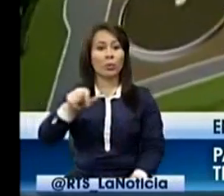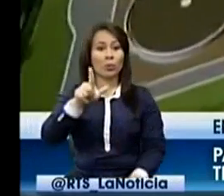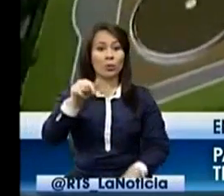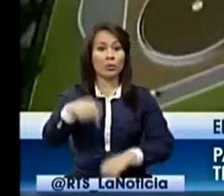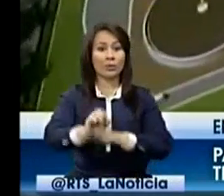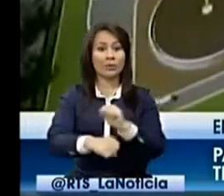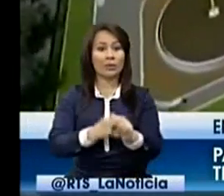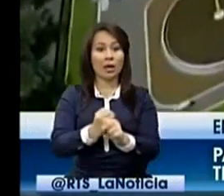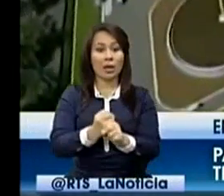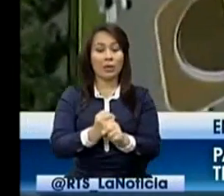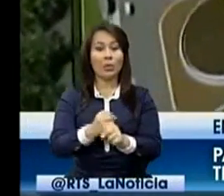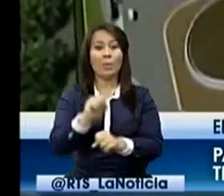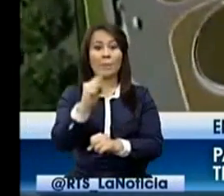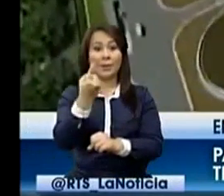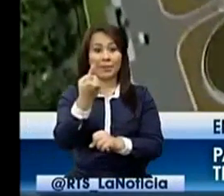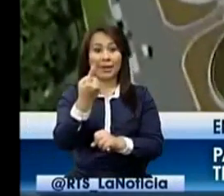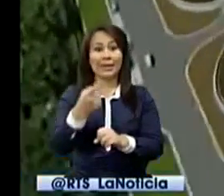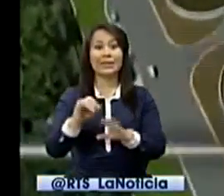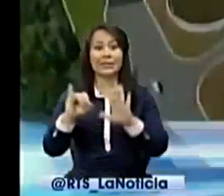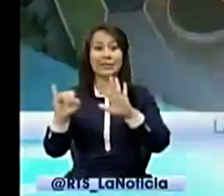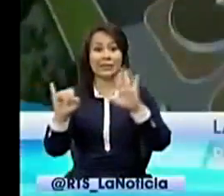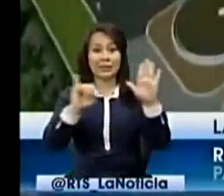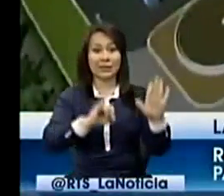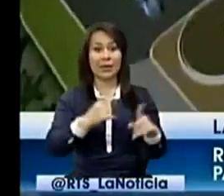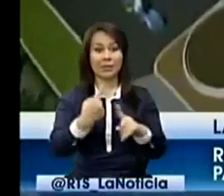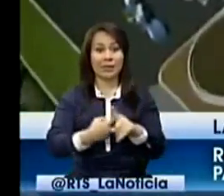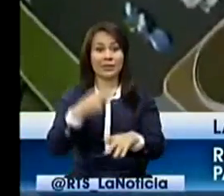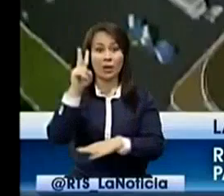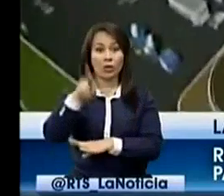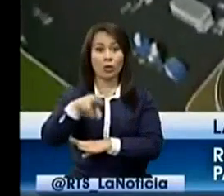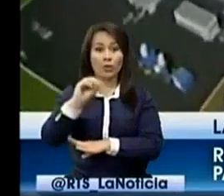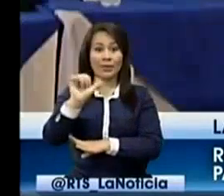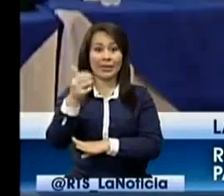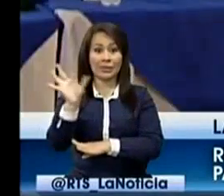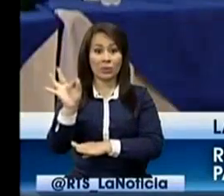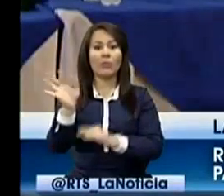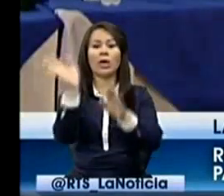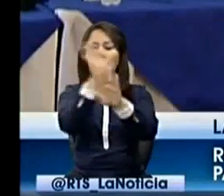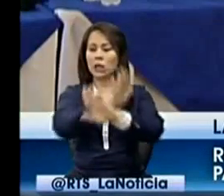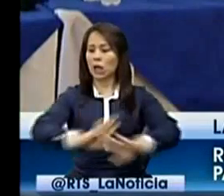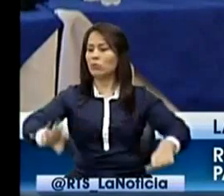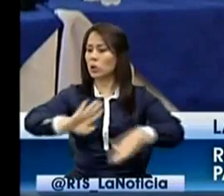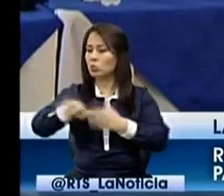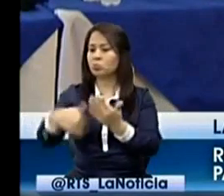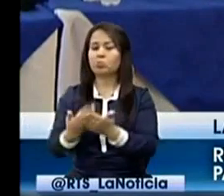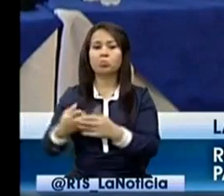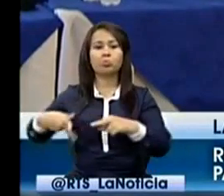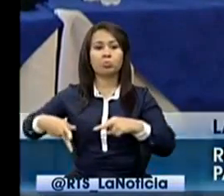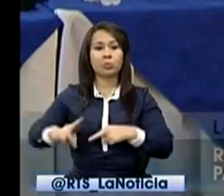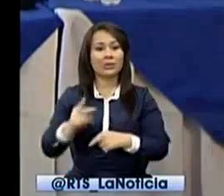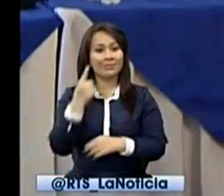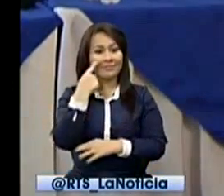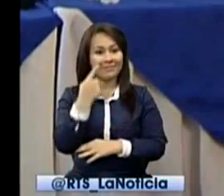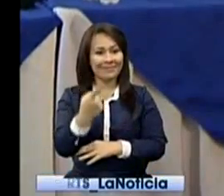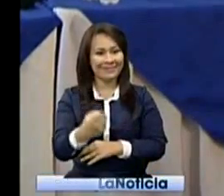que finalice el primer semestre del año 2019 informó enrique muñoz